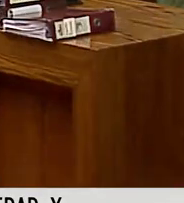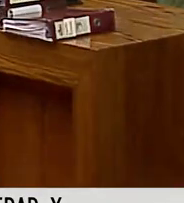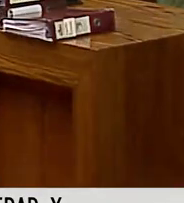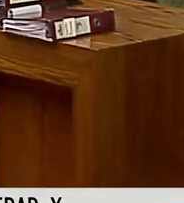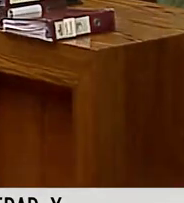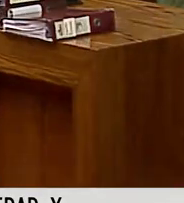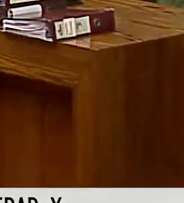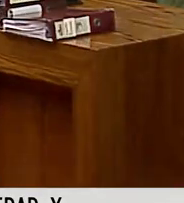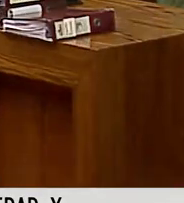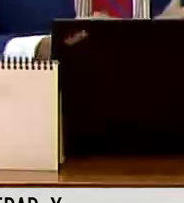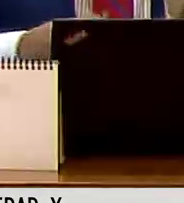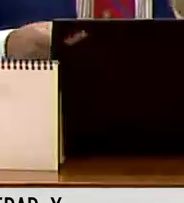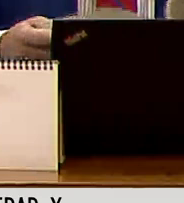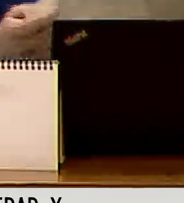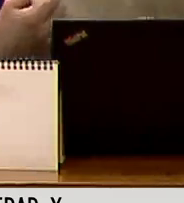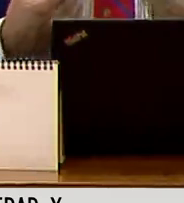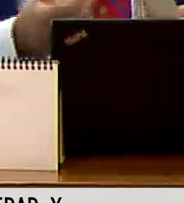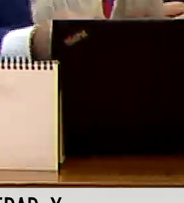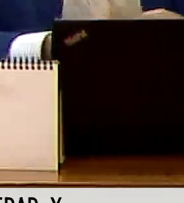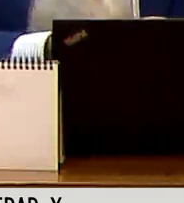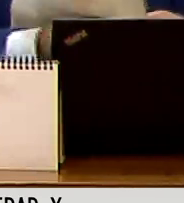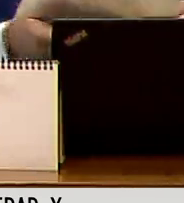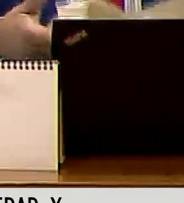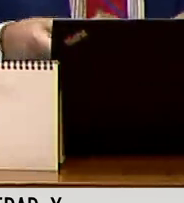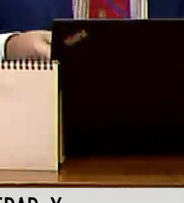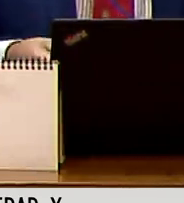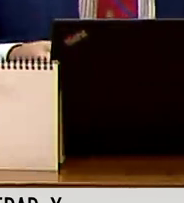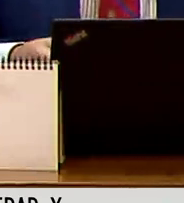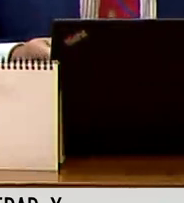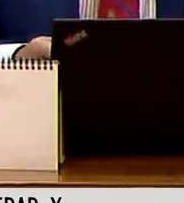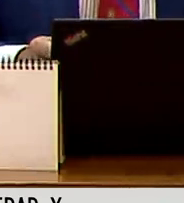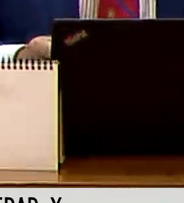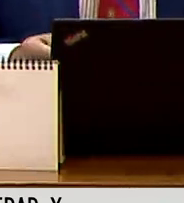han votado todas las señoras y los señores Diputados